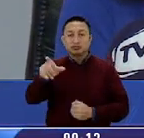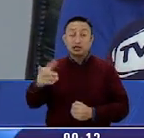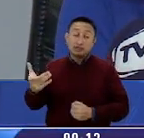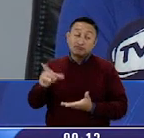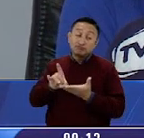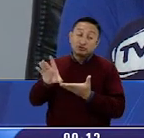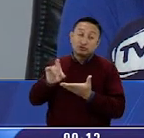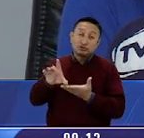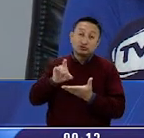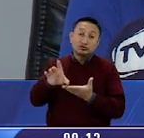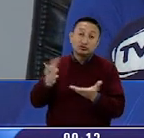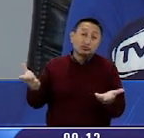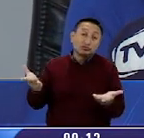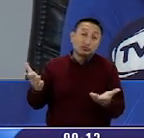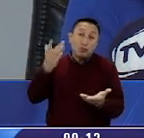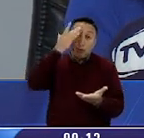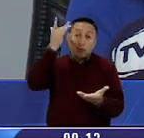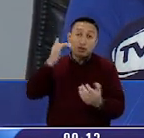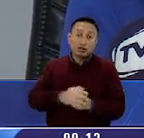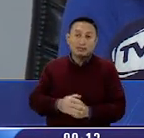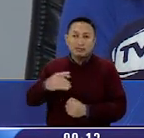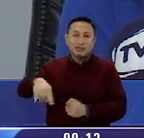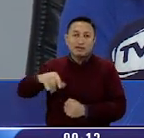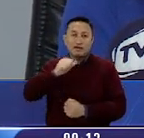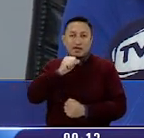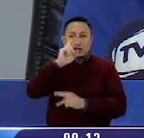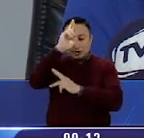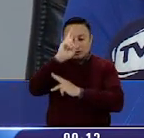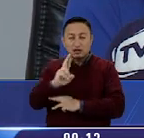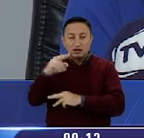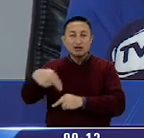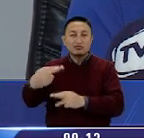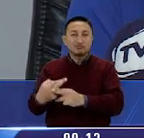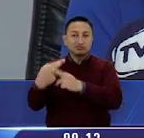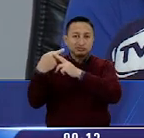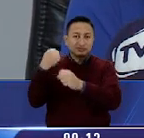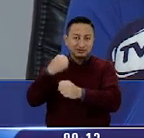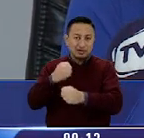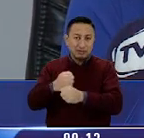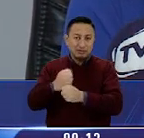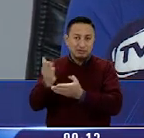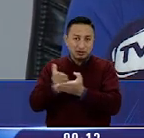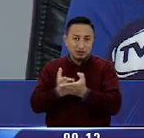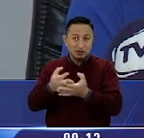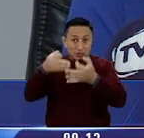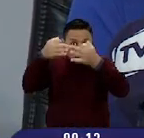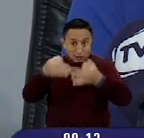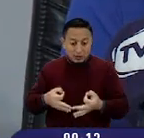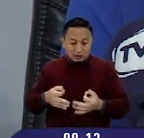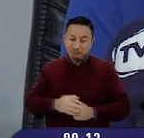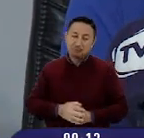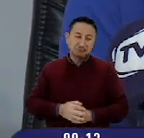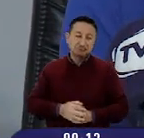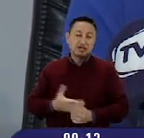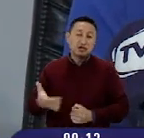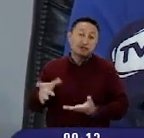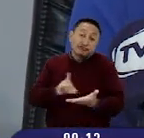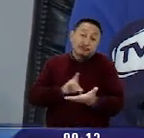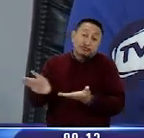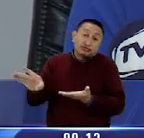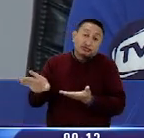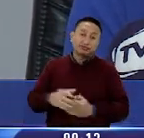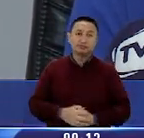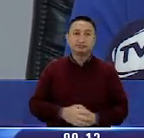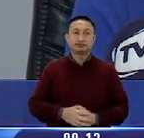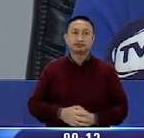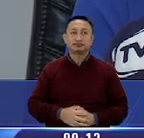qué? Porque simplemente han incumplido su tarea de servir con honradez y servir a la justicia